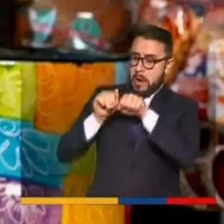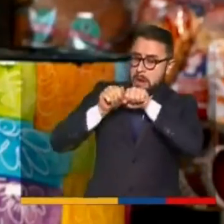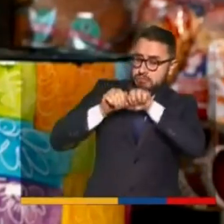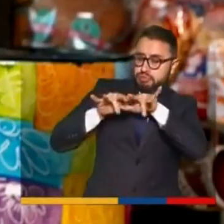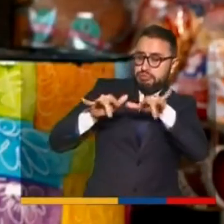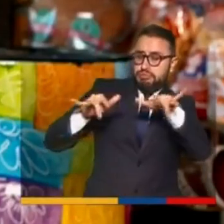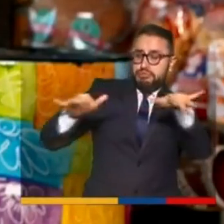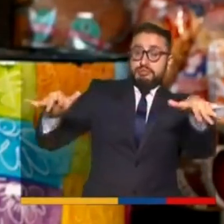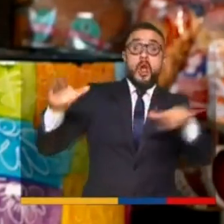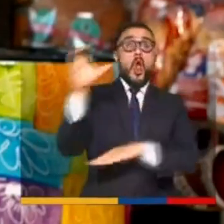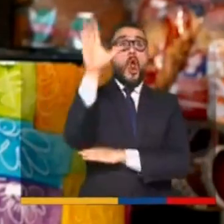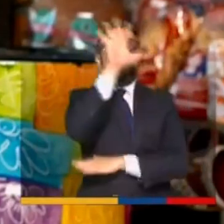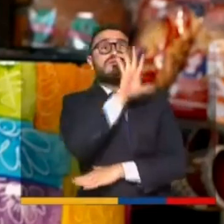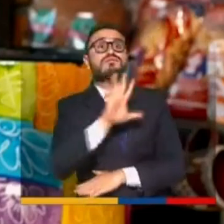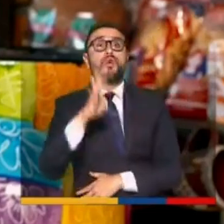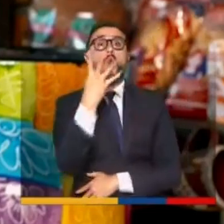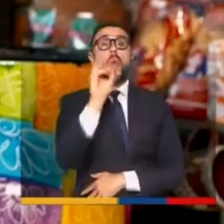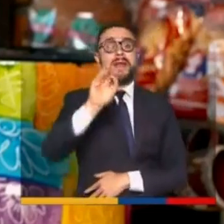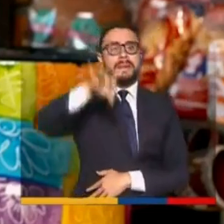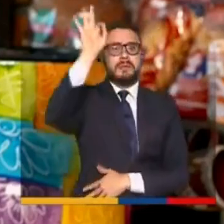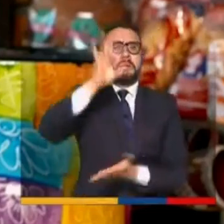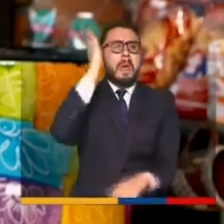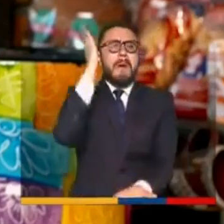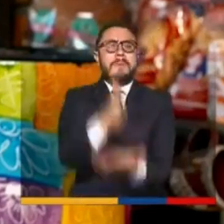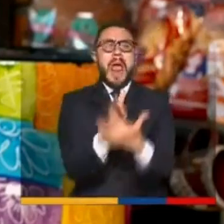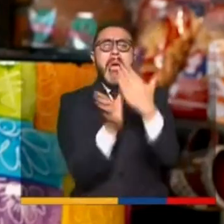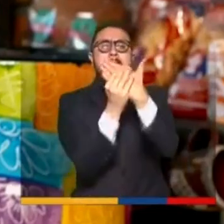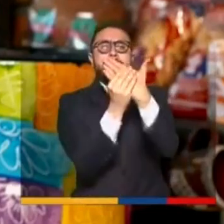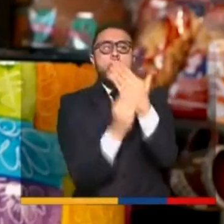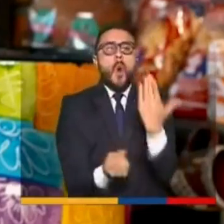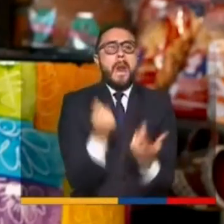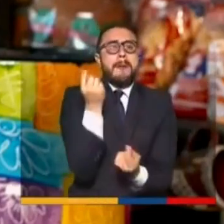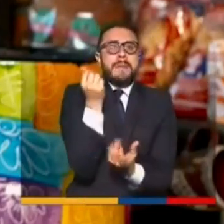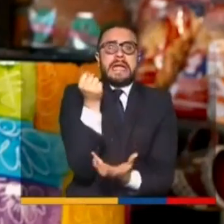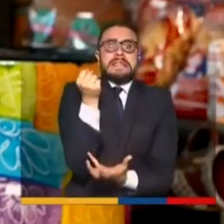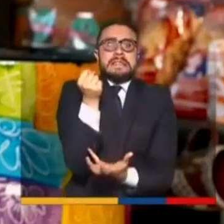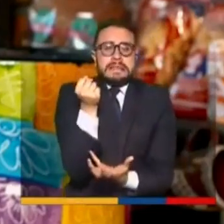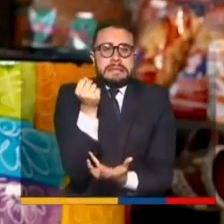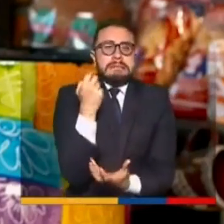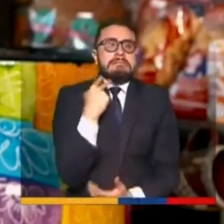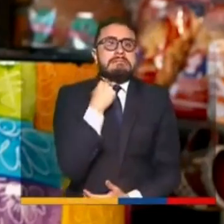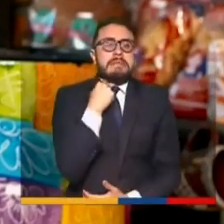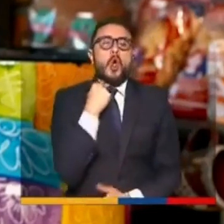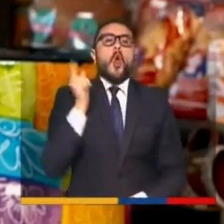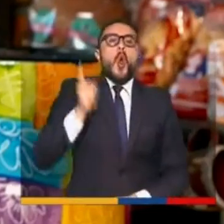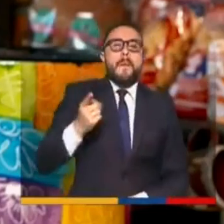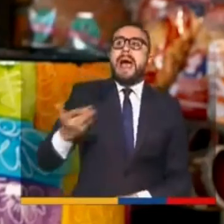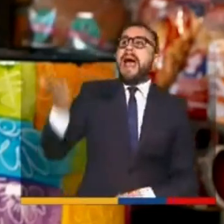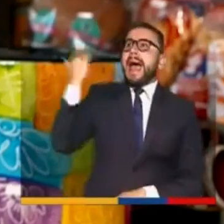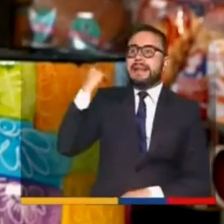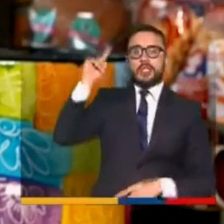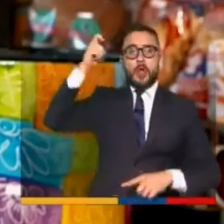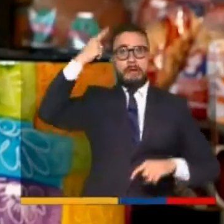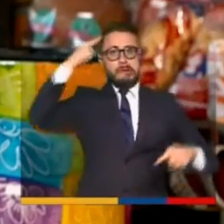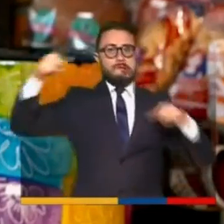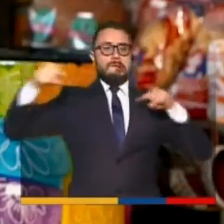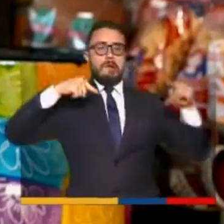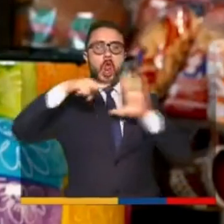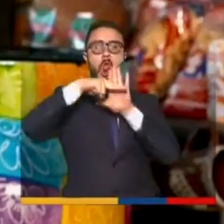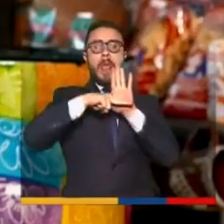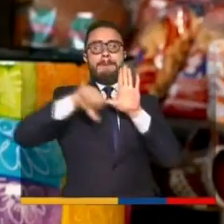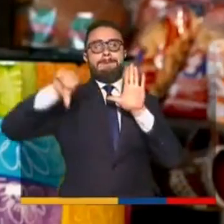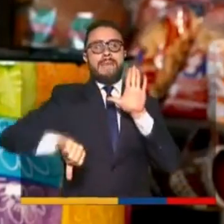del 40% de su población por una mala política del entonces, y hoy estamos